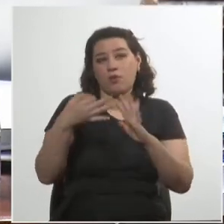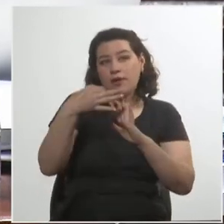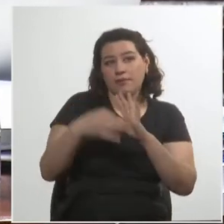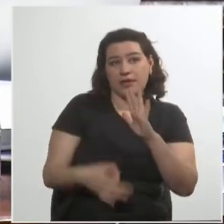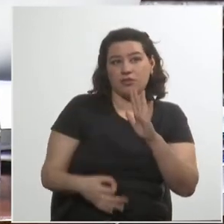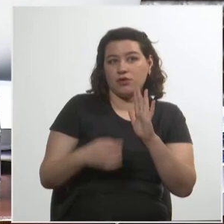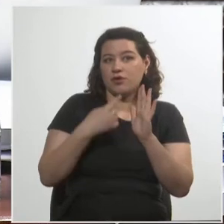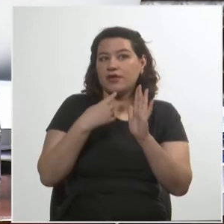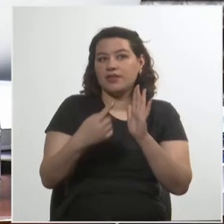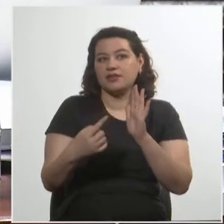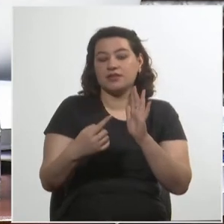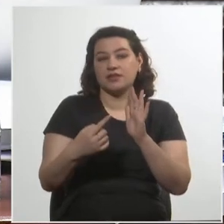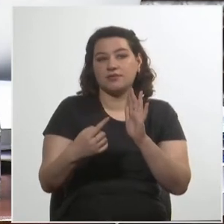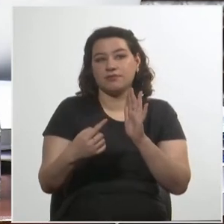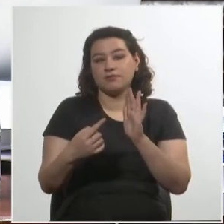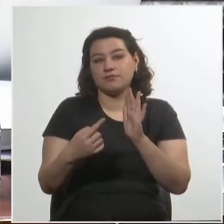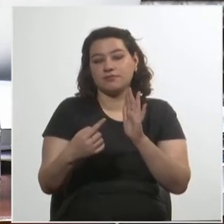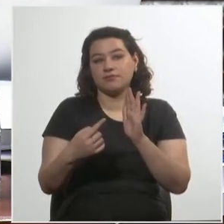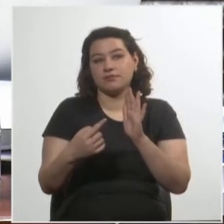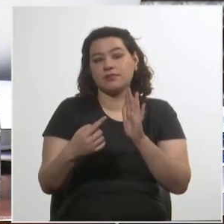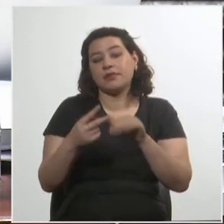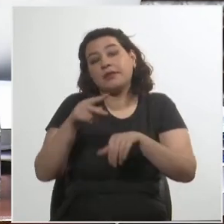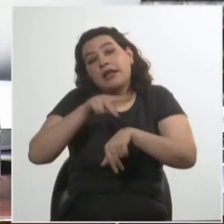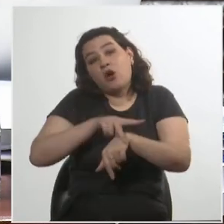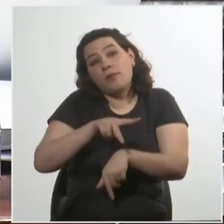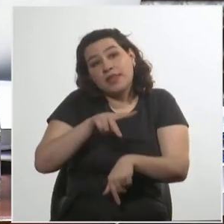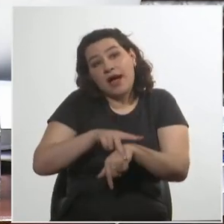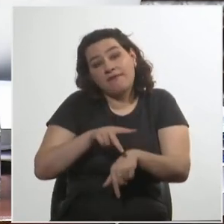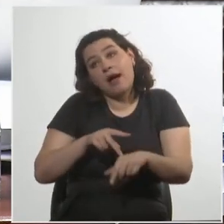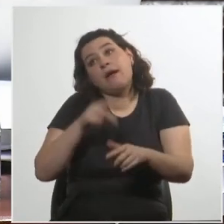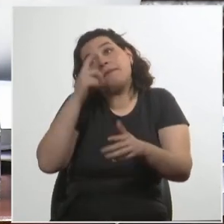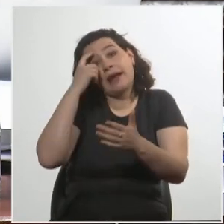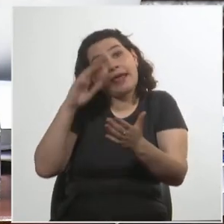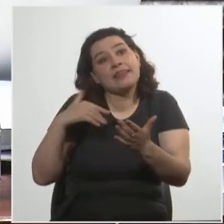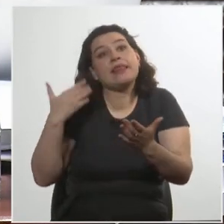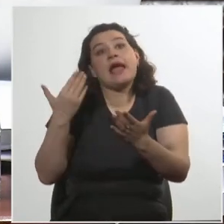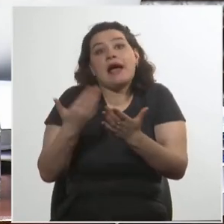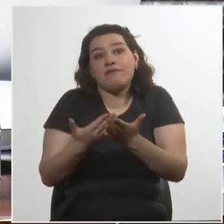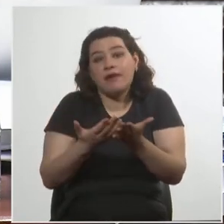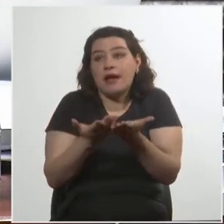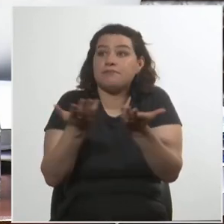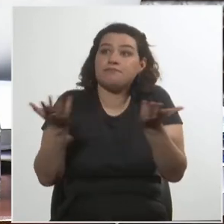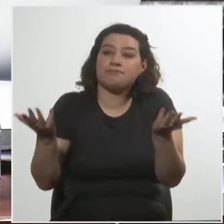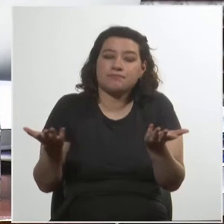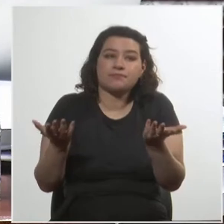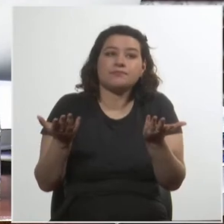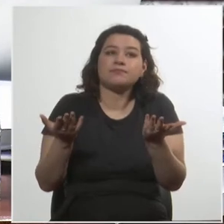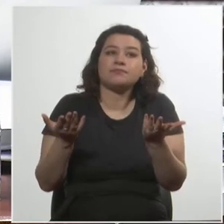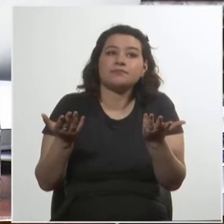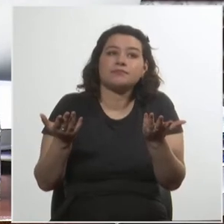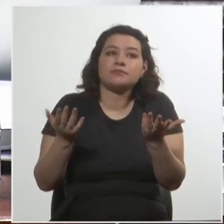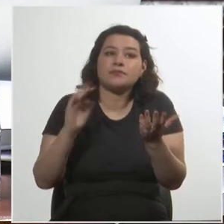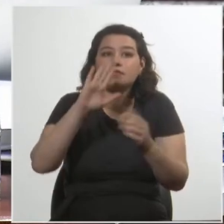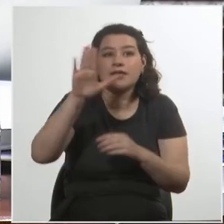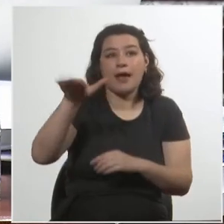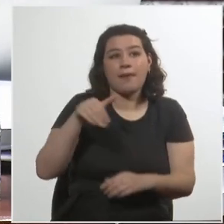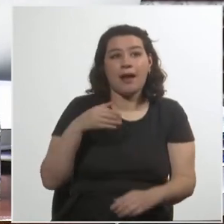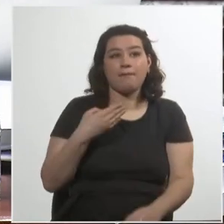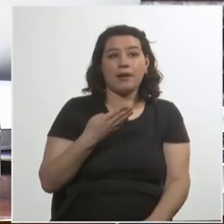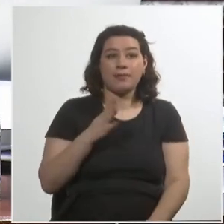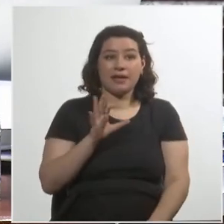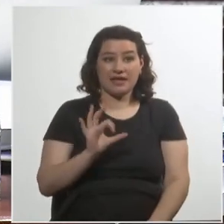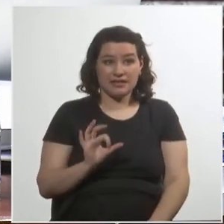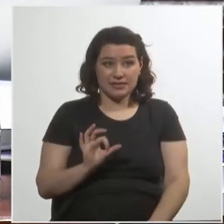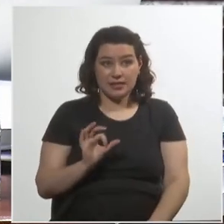porque se se sugería se planteaba la inquietud de llamar citar al bps